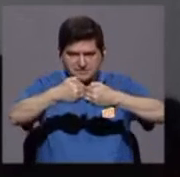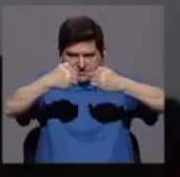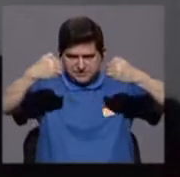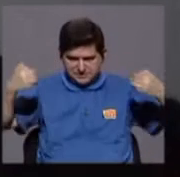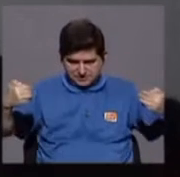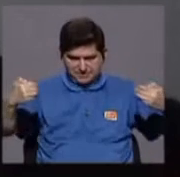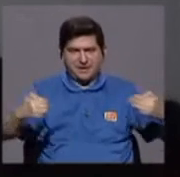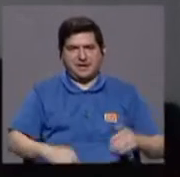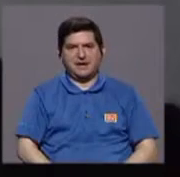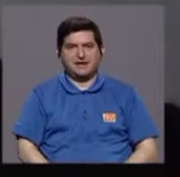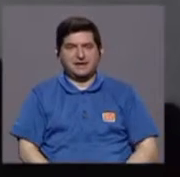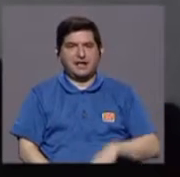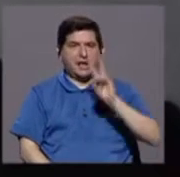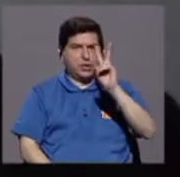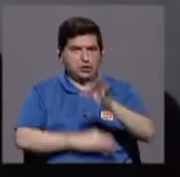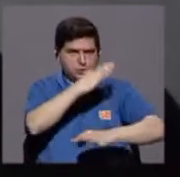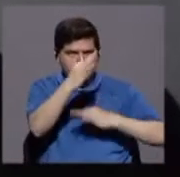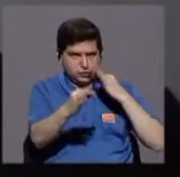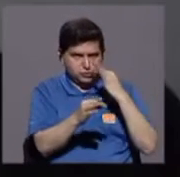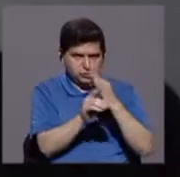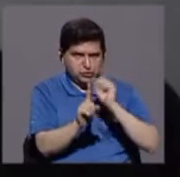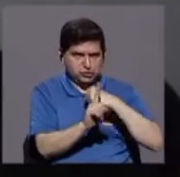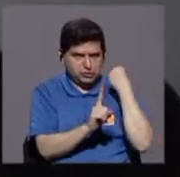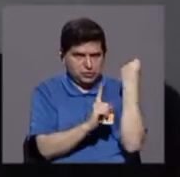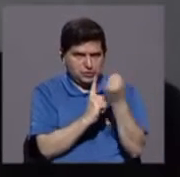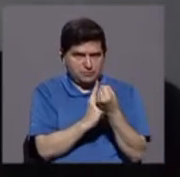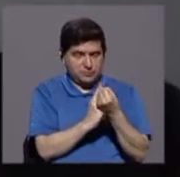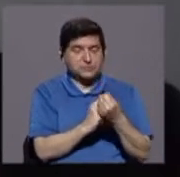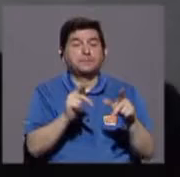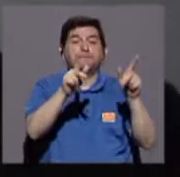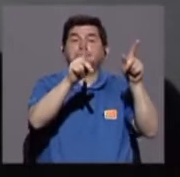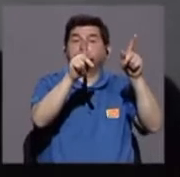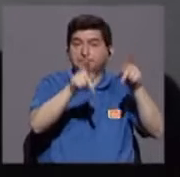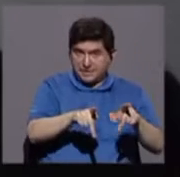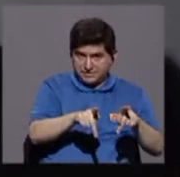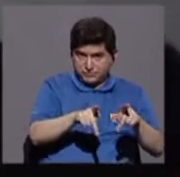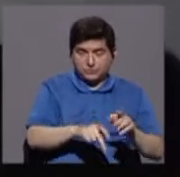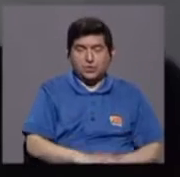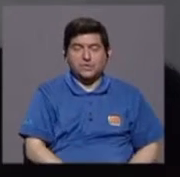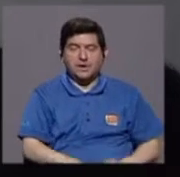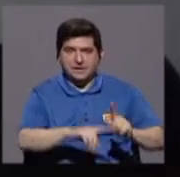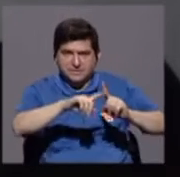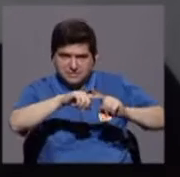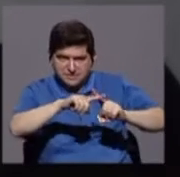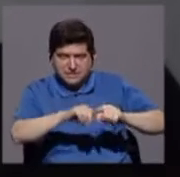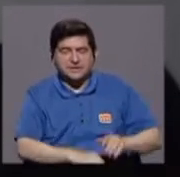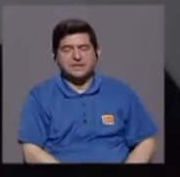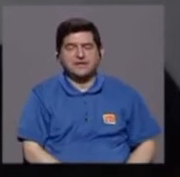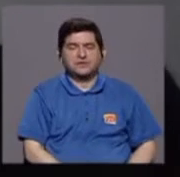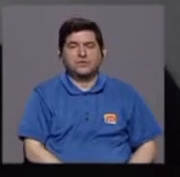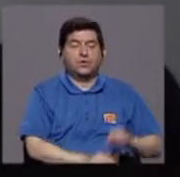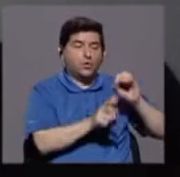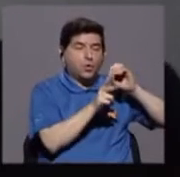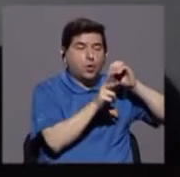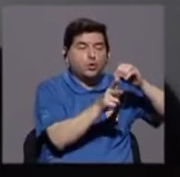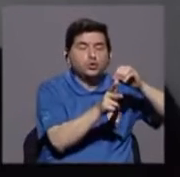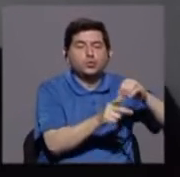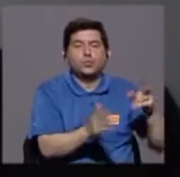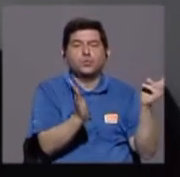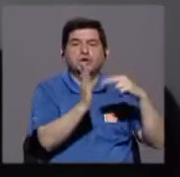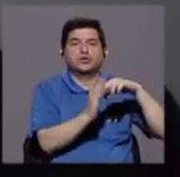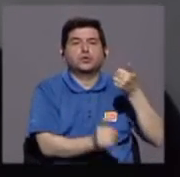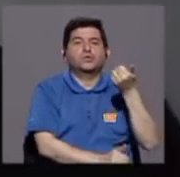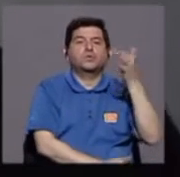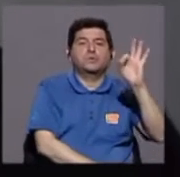las aguas en dos, ¿verdad? Ajá. Tratar de ubicar a las personas en la situación que tenía en octubre 19